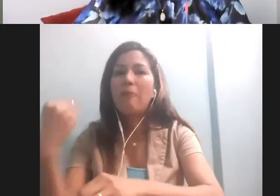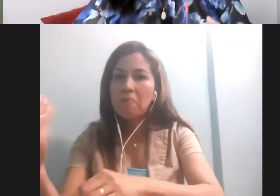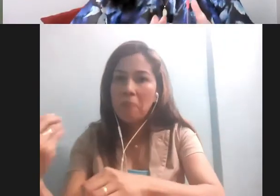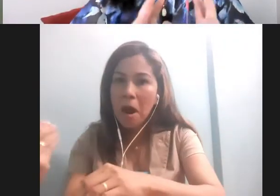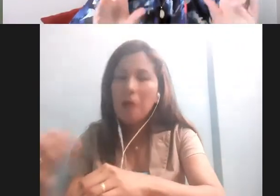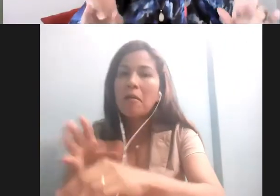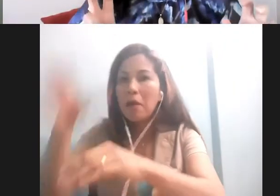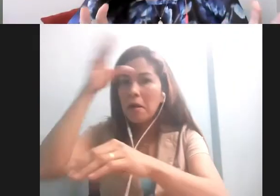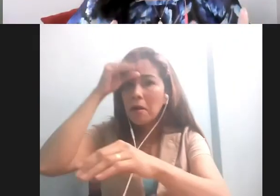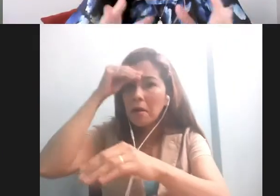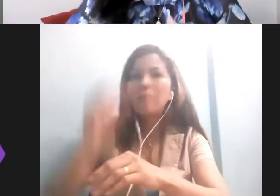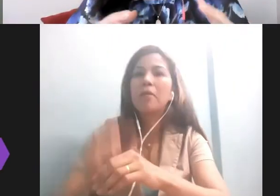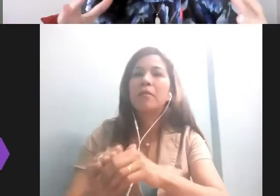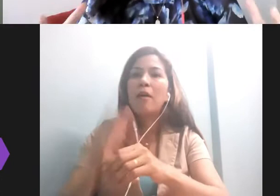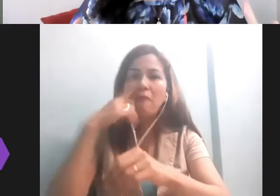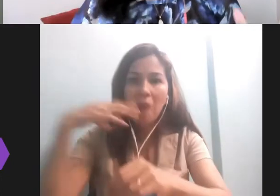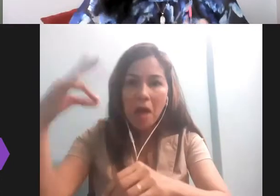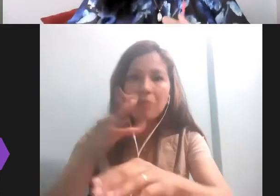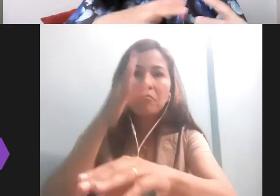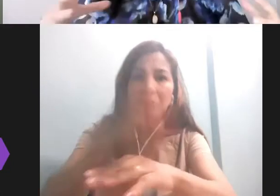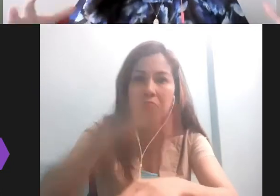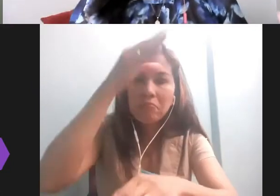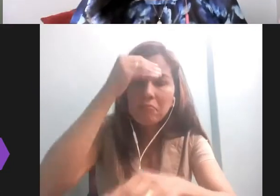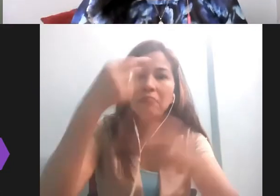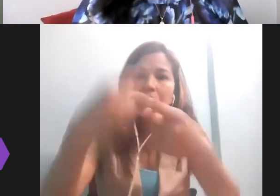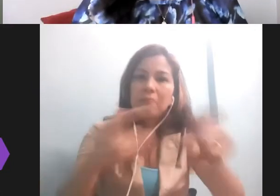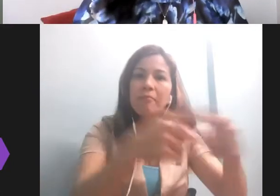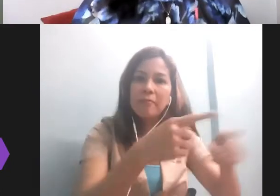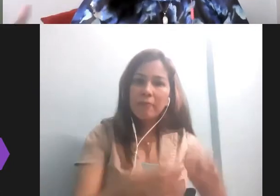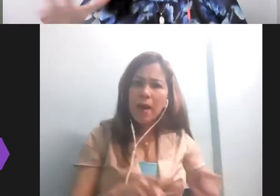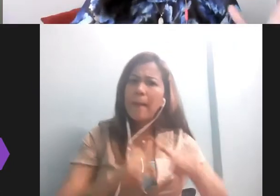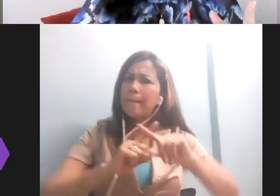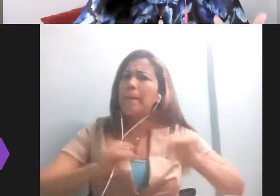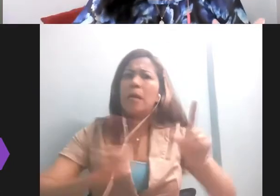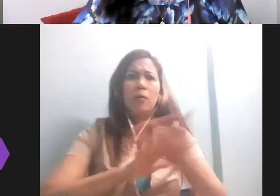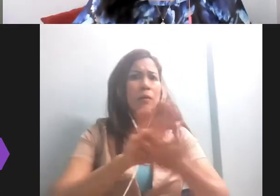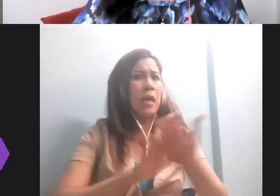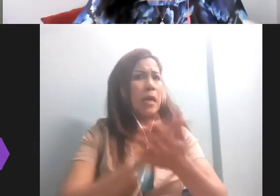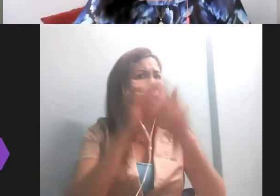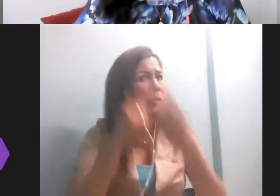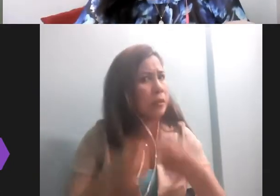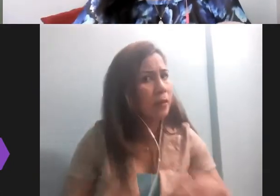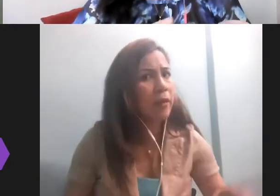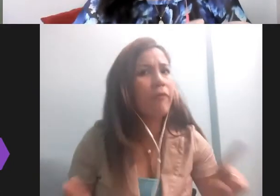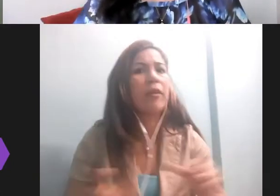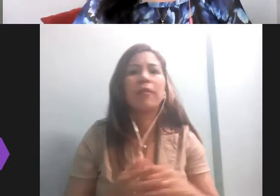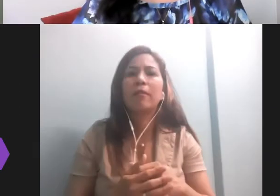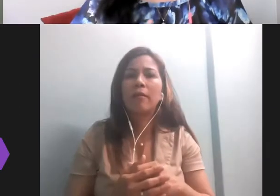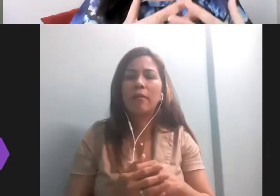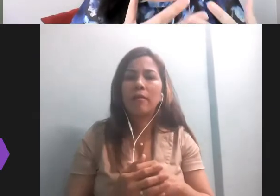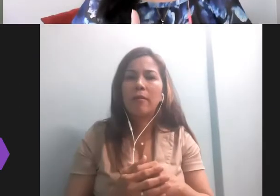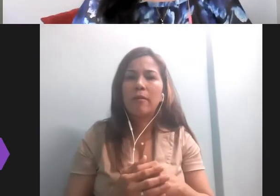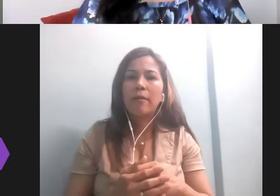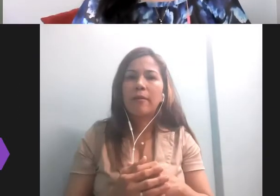Chile, aunque entre comillas hablamos el mismo idioma, hay muchos modismos que nos hacen la cotidianidad un tanto